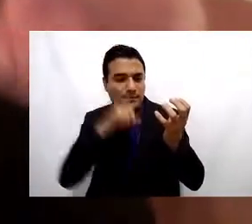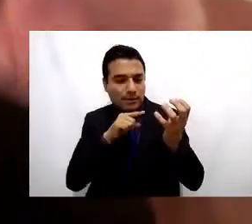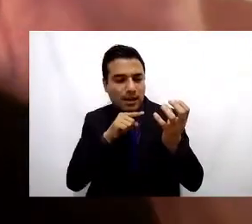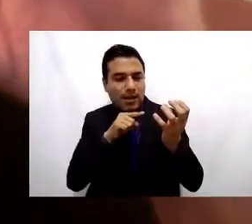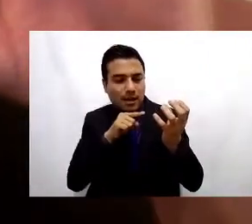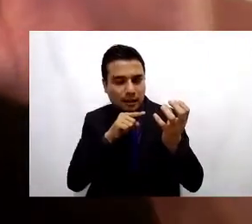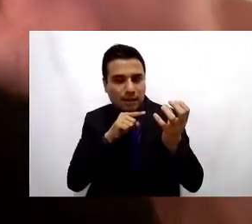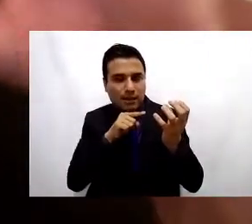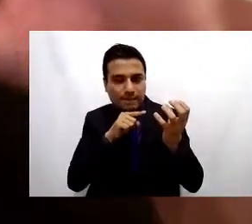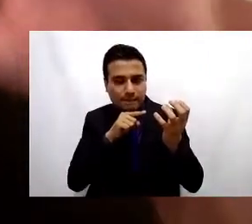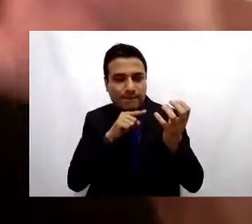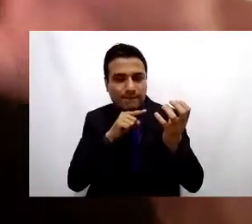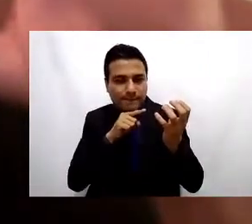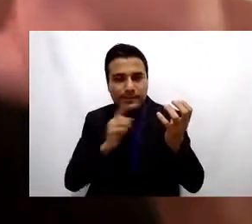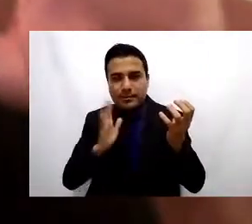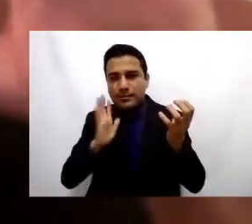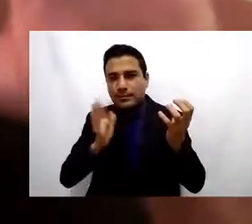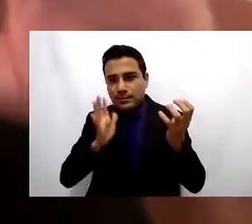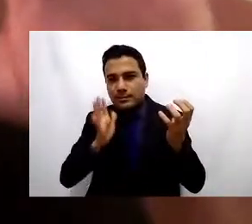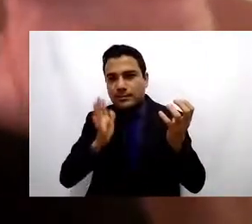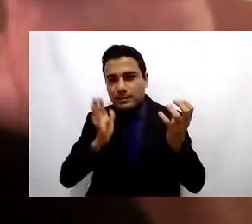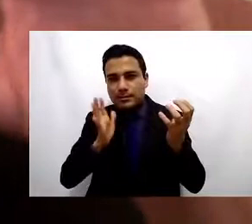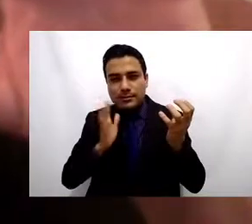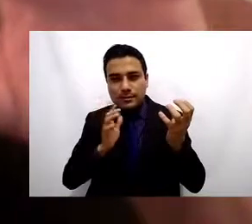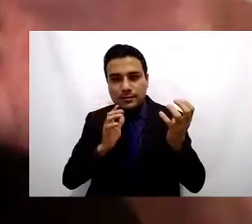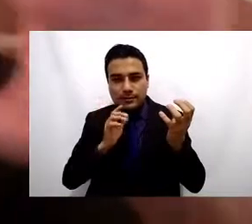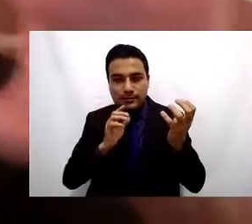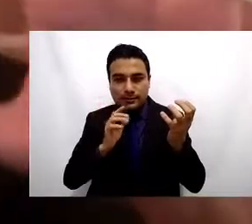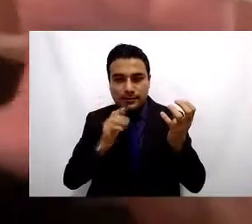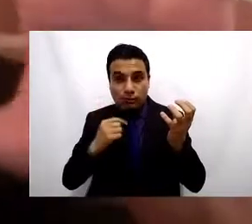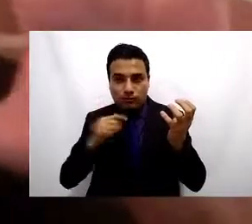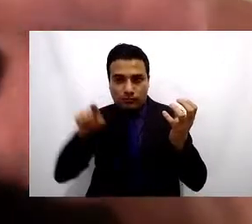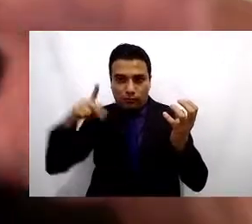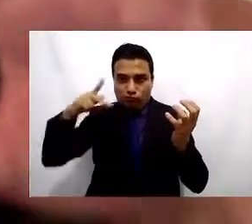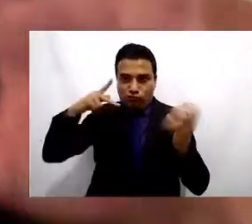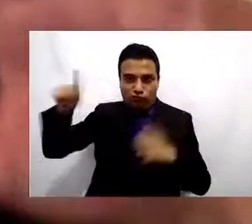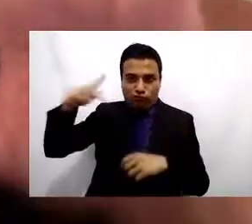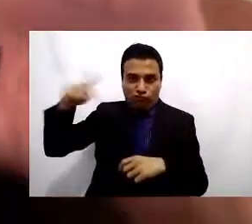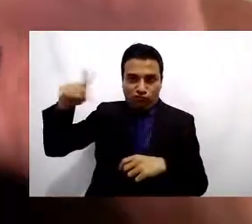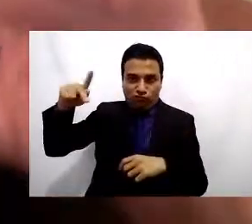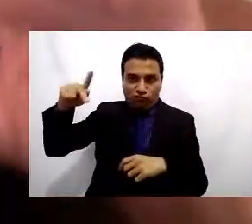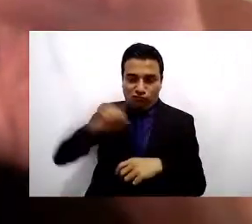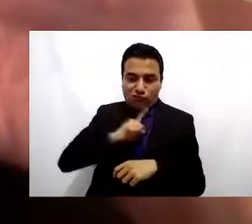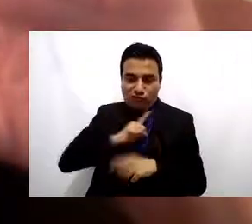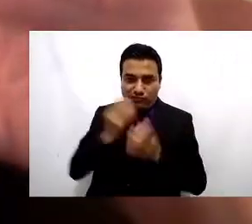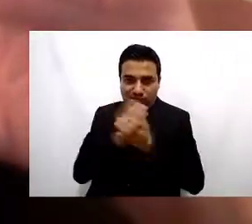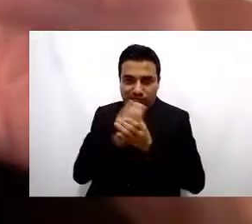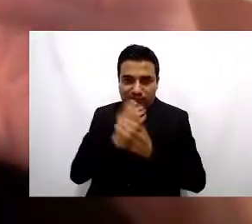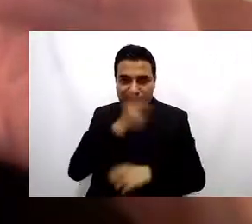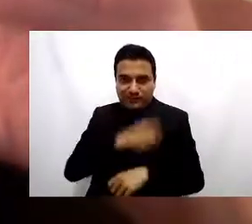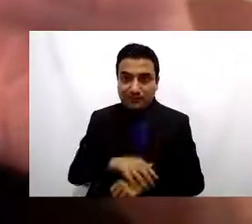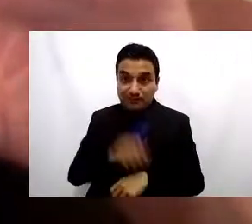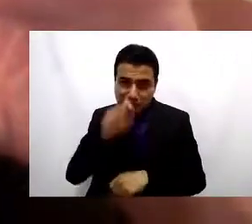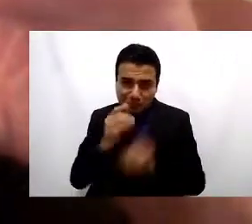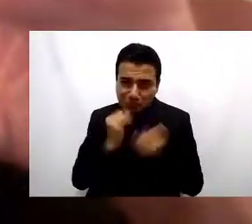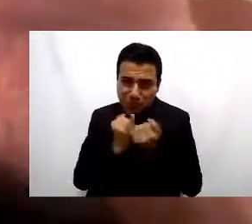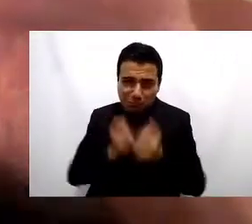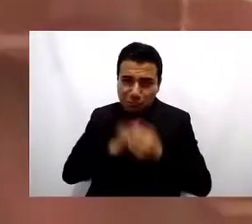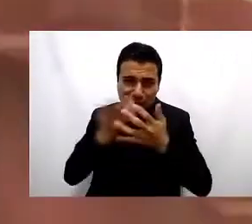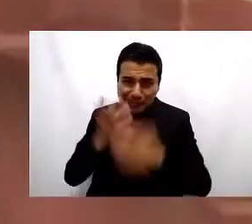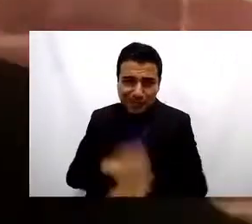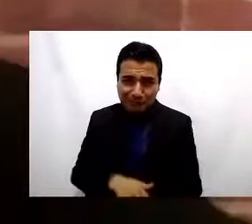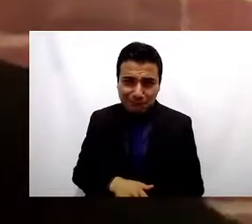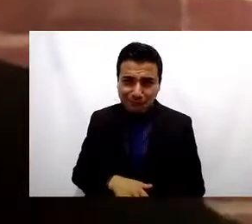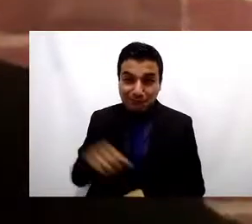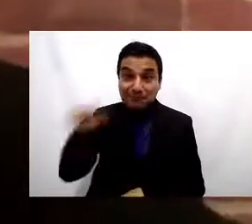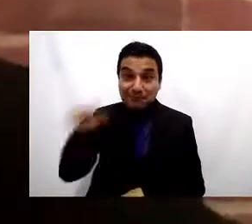a sus propios patrones vagos en los cuales él descubre un significado. Eso nos pasa con la poesía siempre. La poesía nos habla